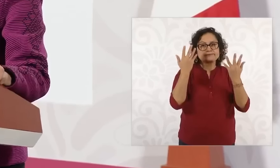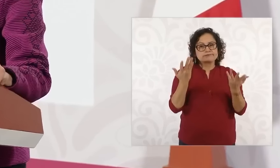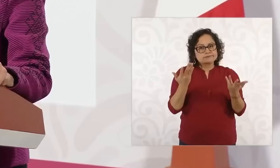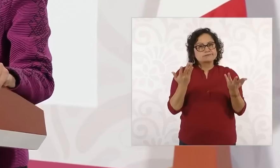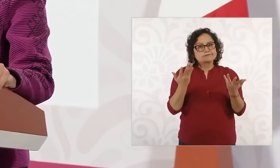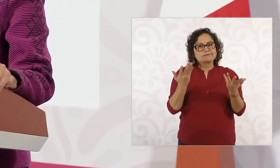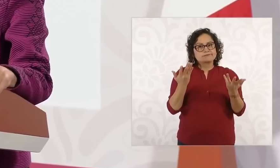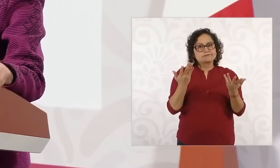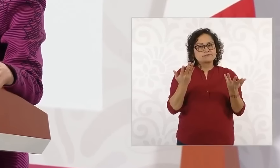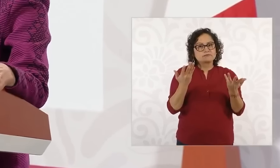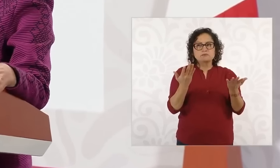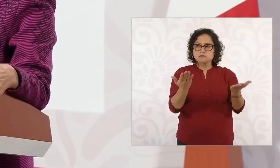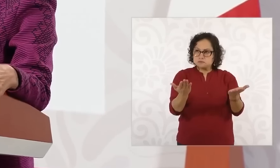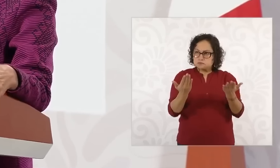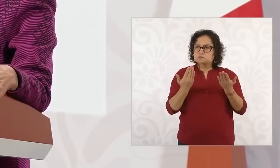convocar a una celebración